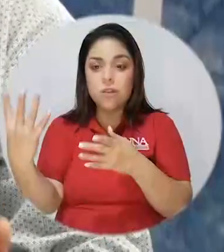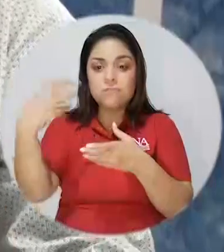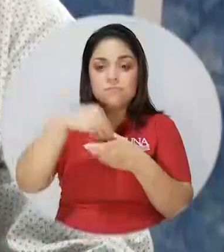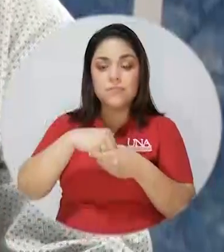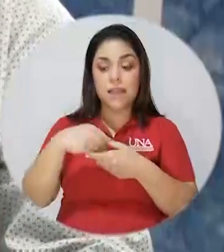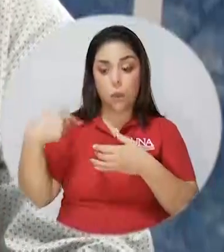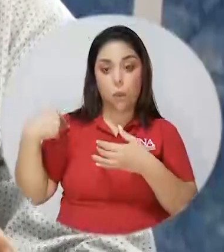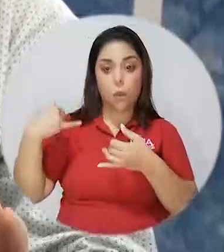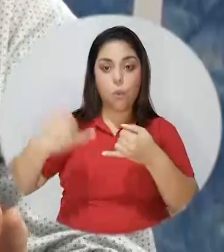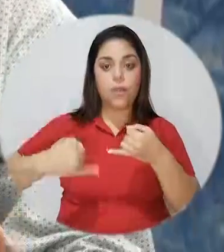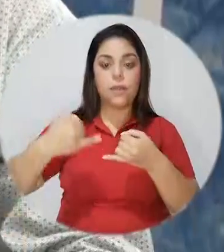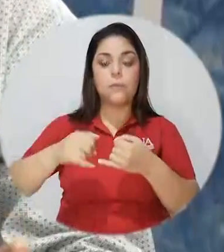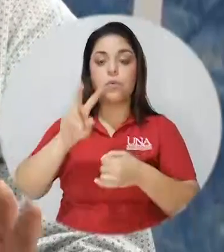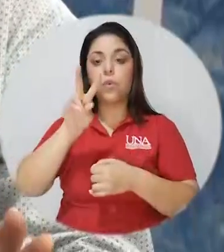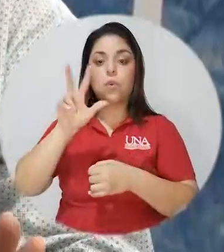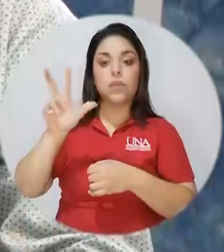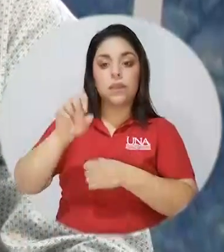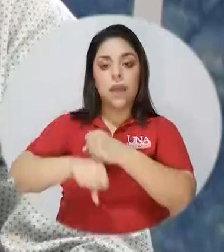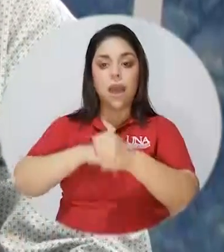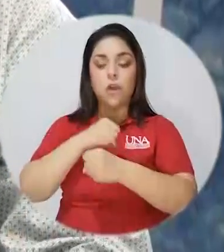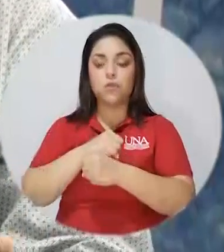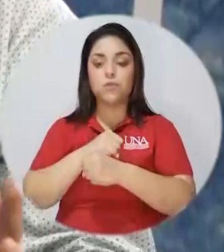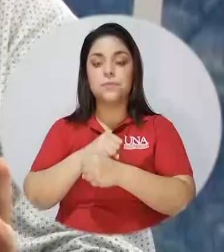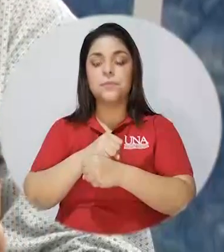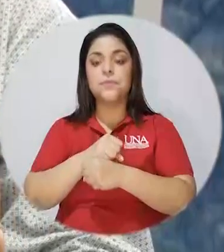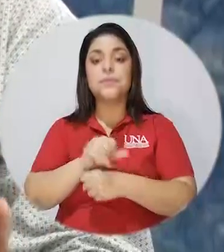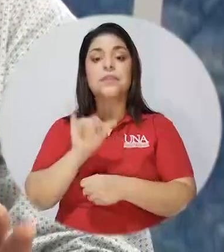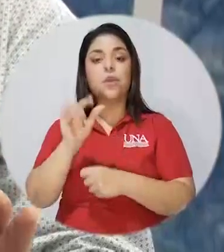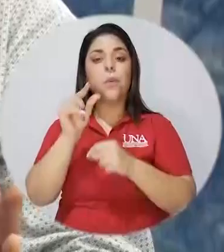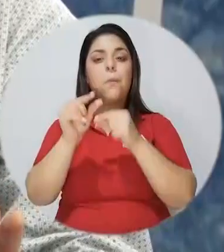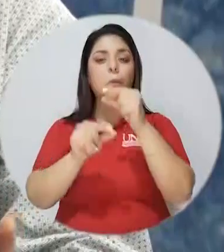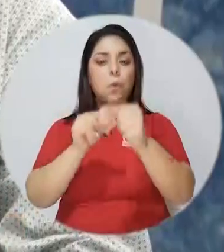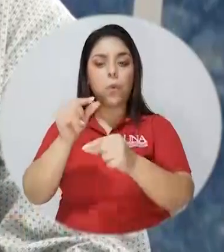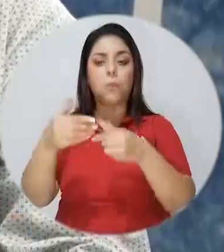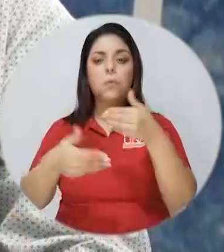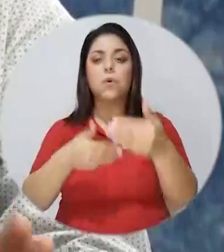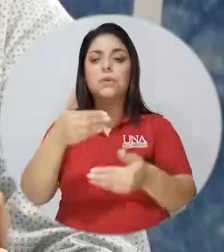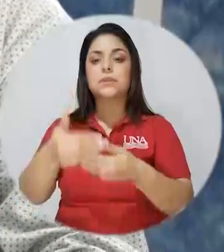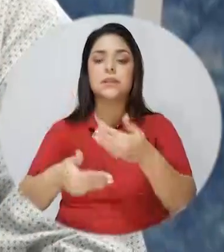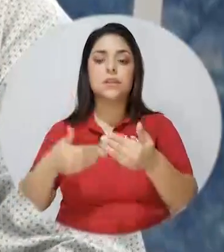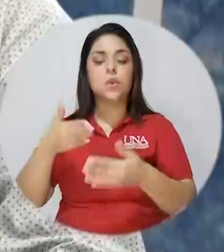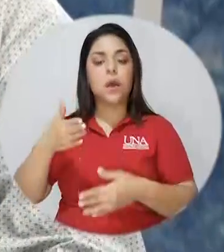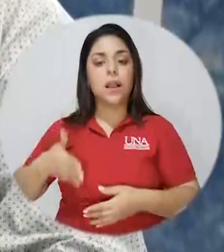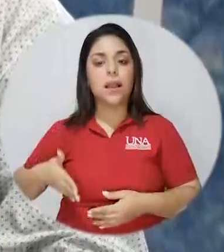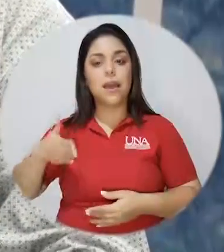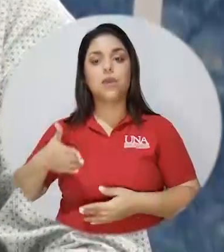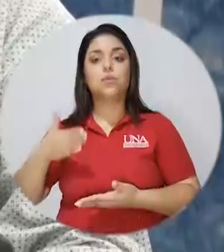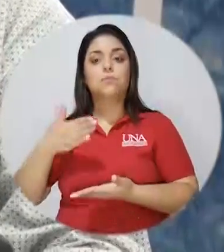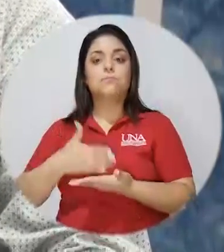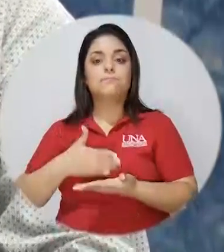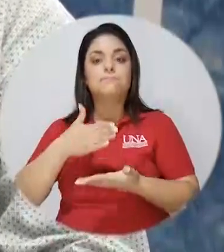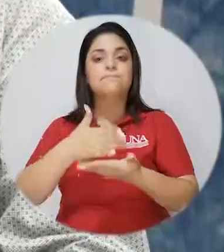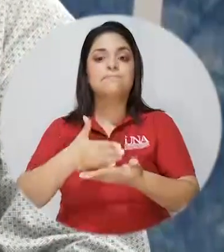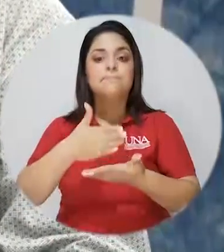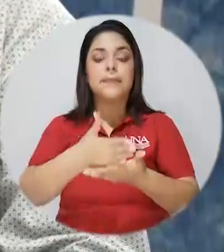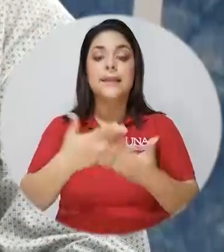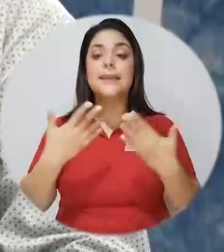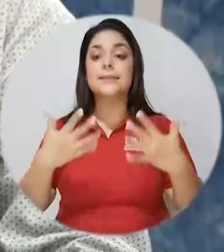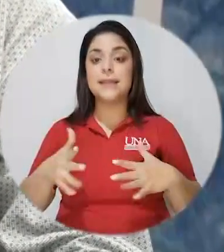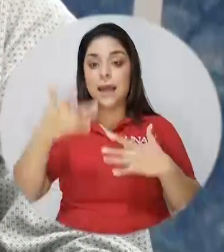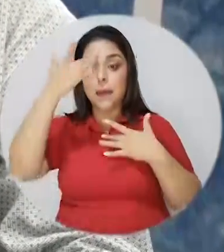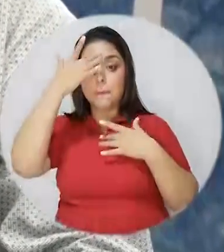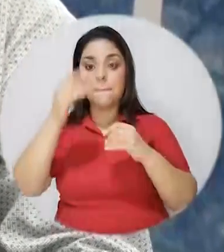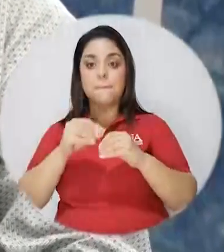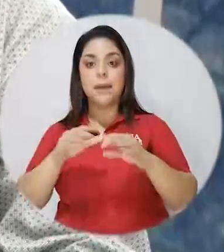últimos 2-3 años, había sido un proceso un poco lento, paulatino, y ya con el tema de la